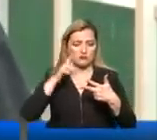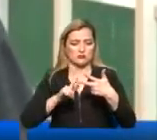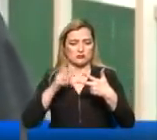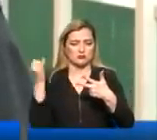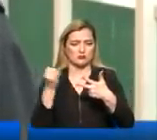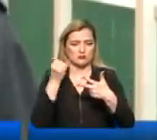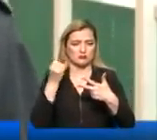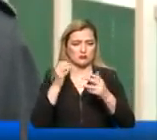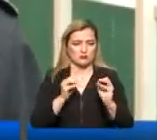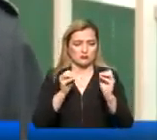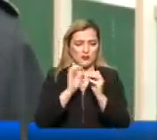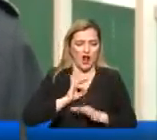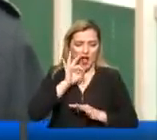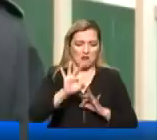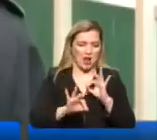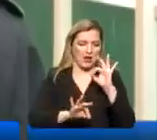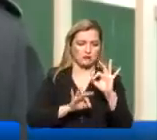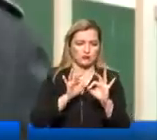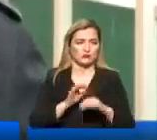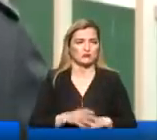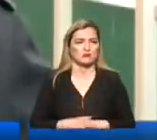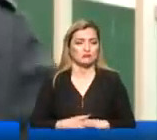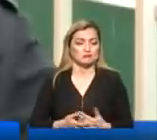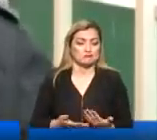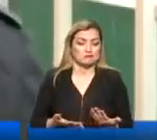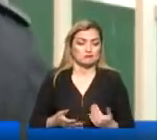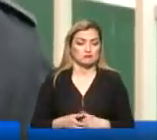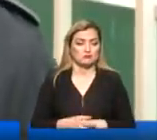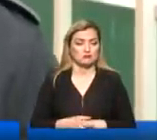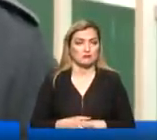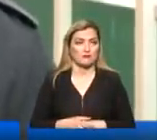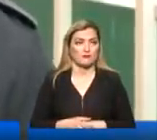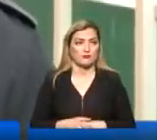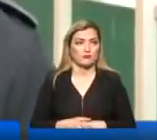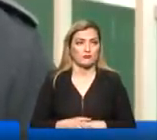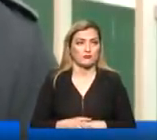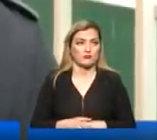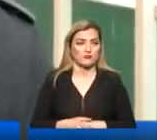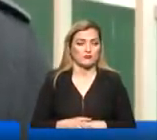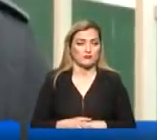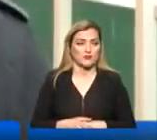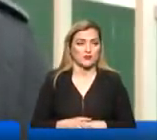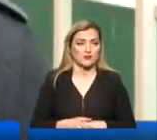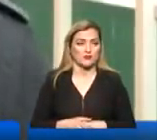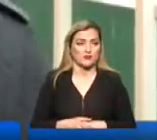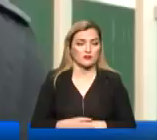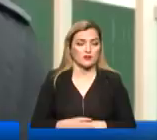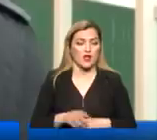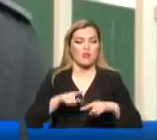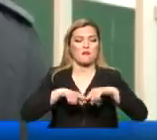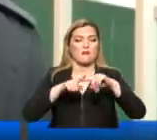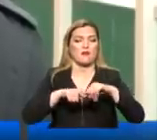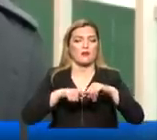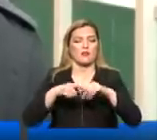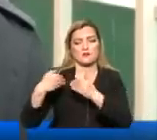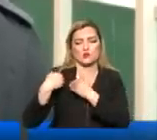Porque si en rojo ya no incrementaran los casos, no hubiesen crecido más en los casos en el país. Entonces, pero sí va a depender mucho